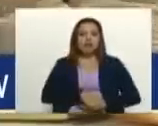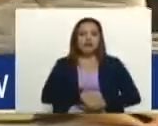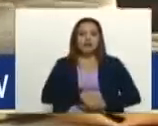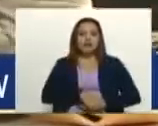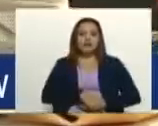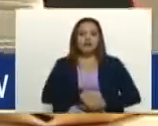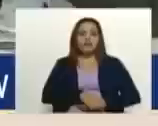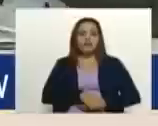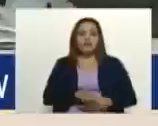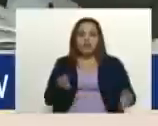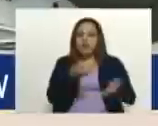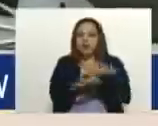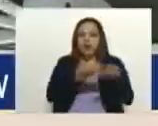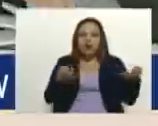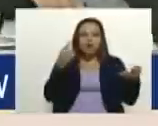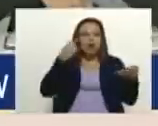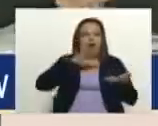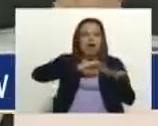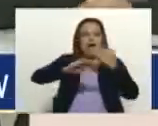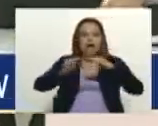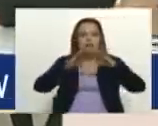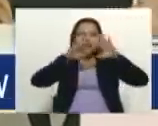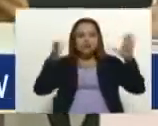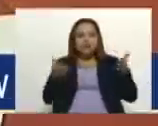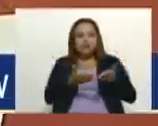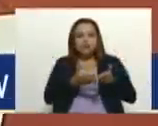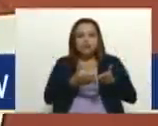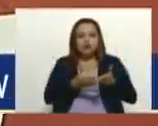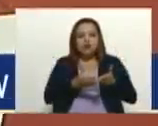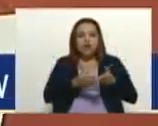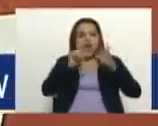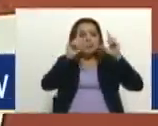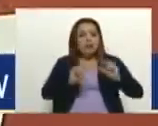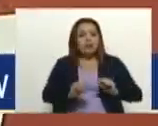Es la mejor karateca del mundo en menos de 50 kilogramos.